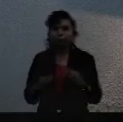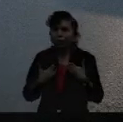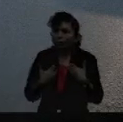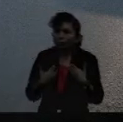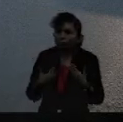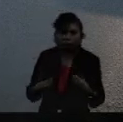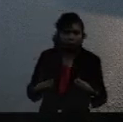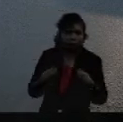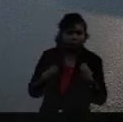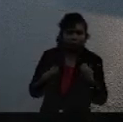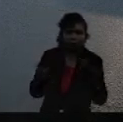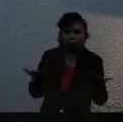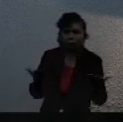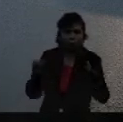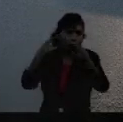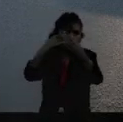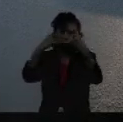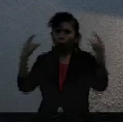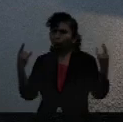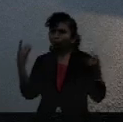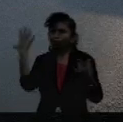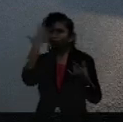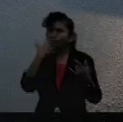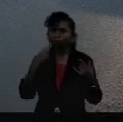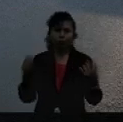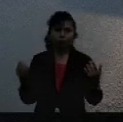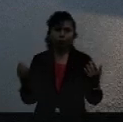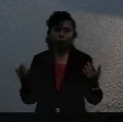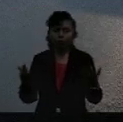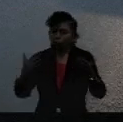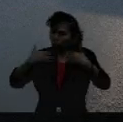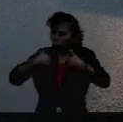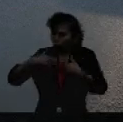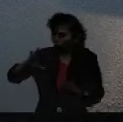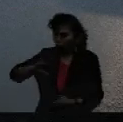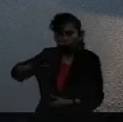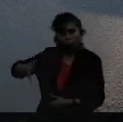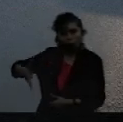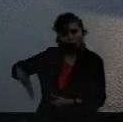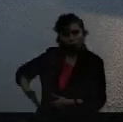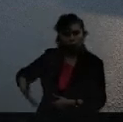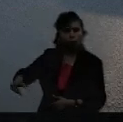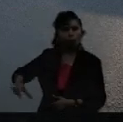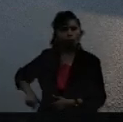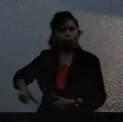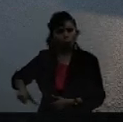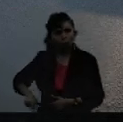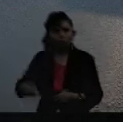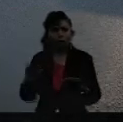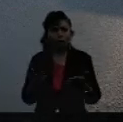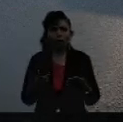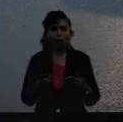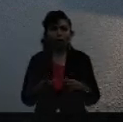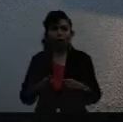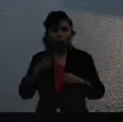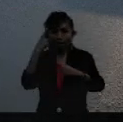viviendo momentos históricos comparto con mucho orgullo mi camino como gobernadora con la primera presidenta en la